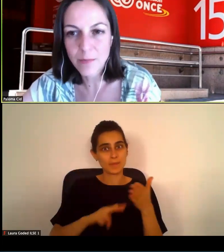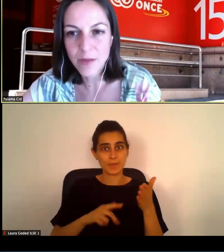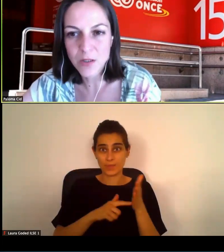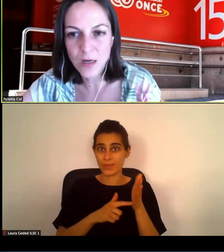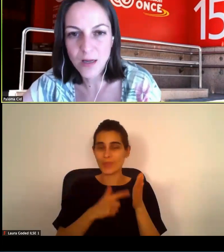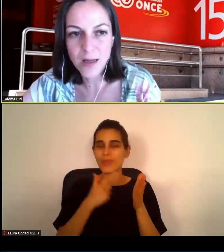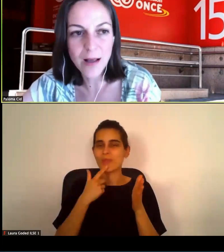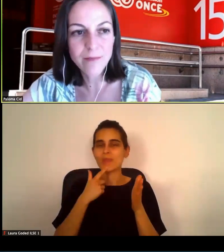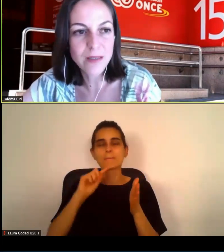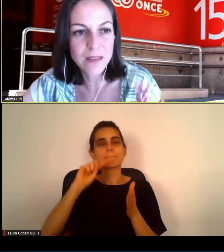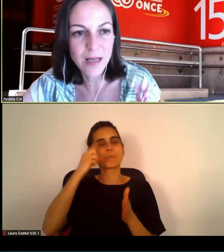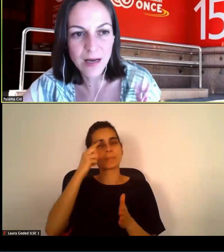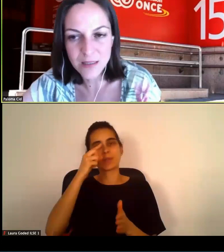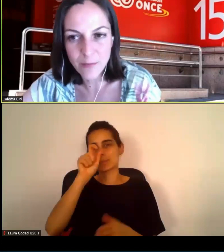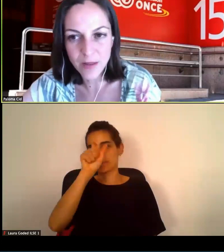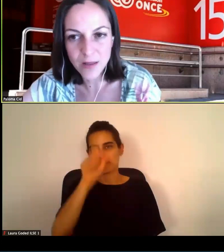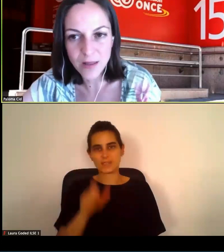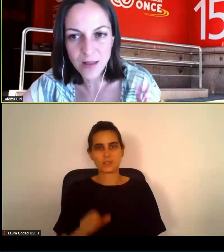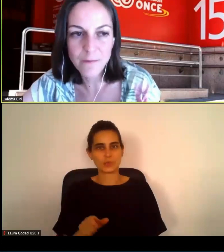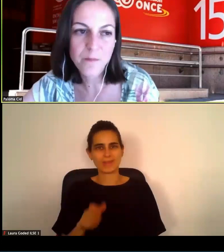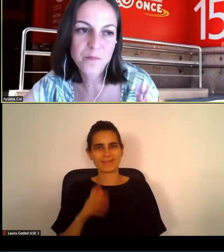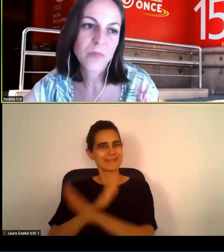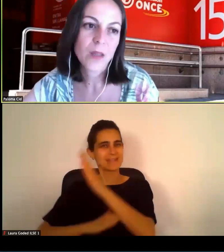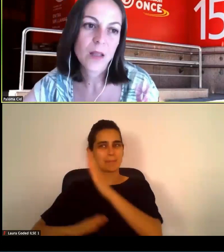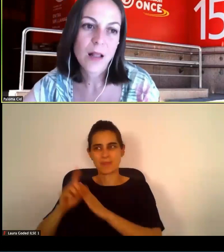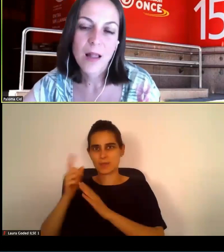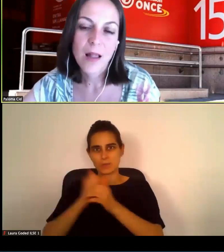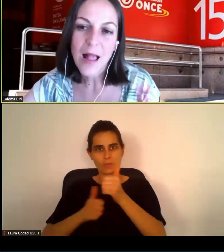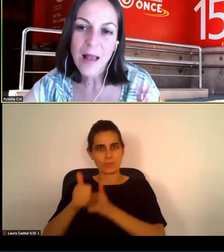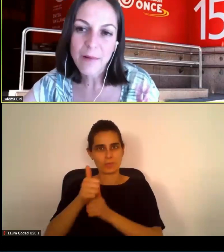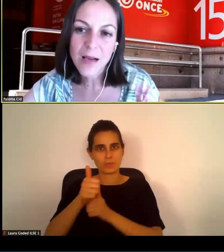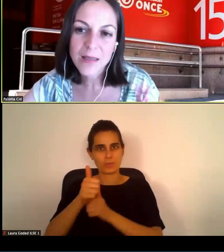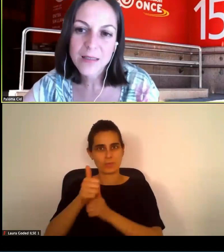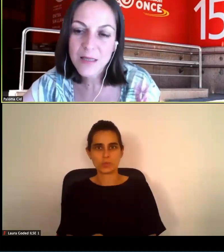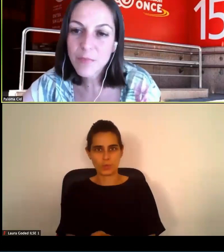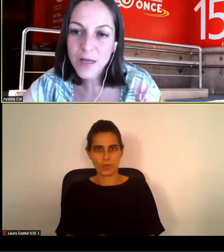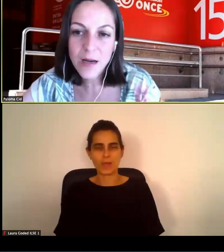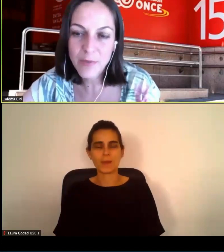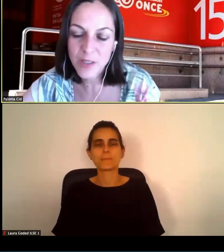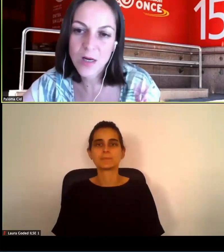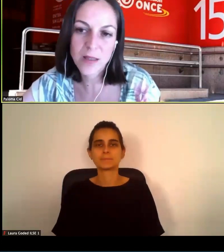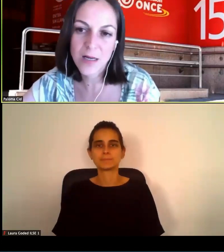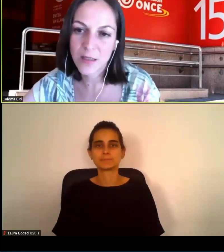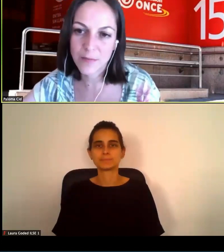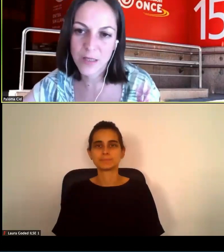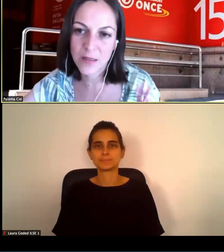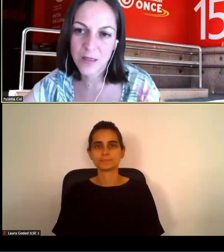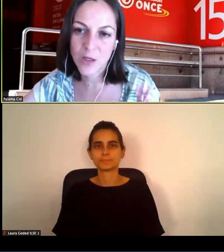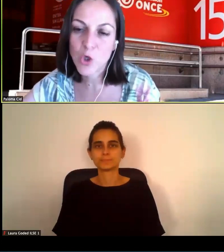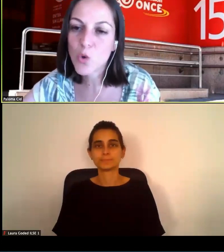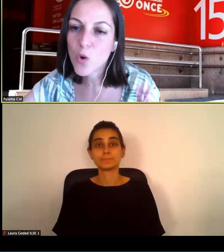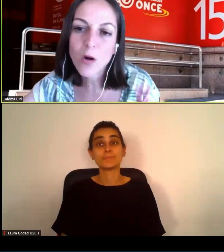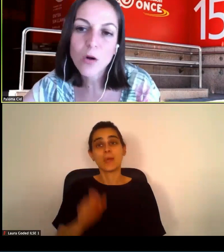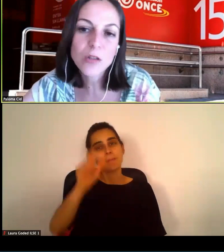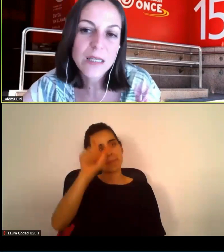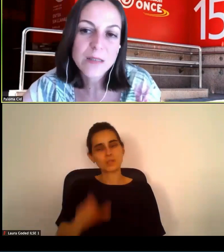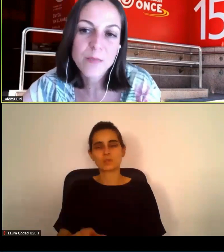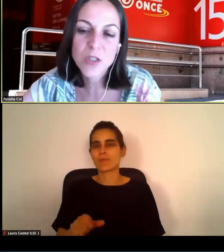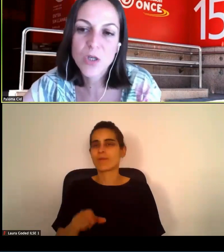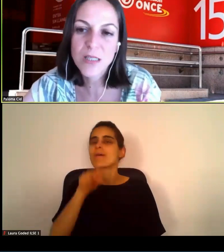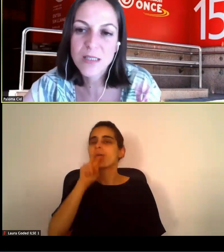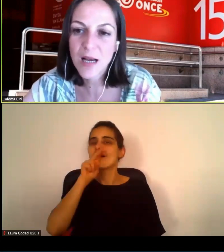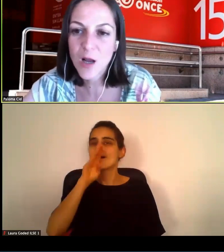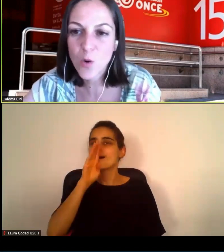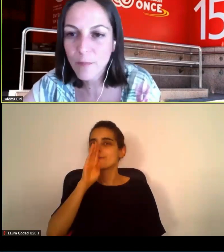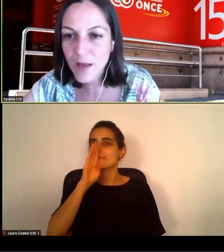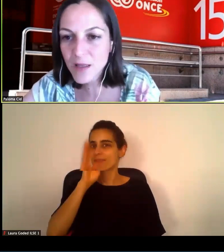a la persona antes que la discapacidad. Hablar siempre a la persona directamente, no a otras